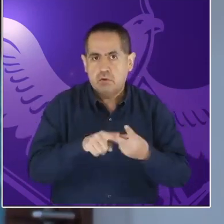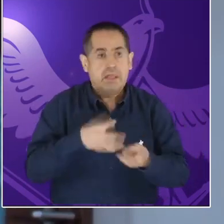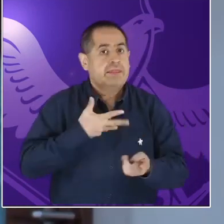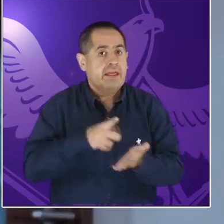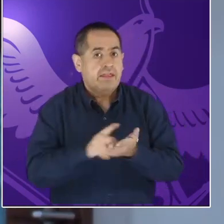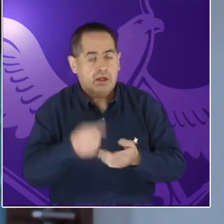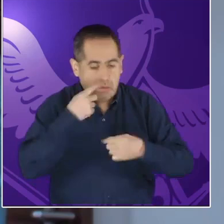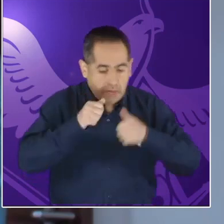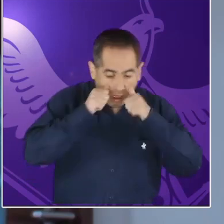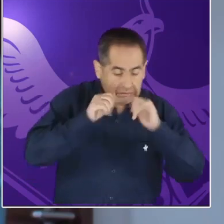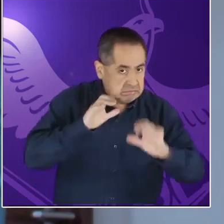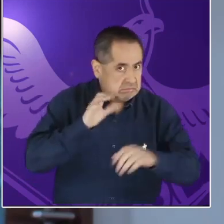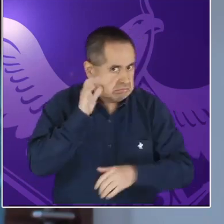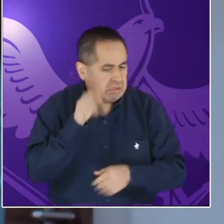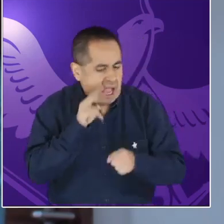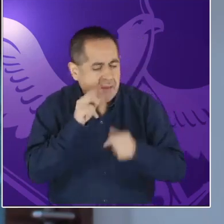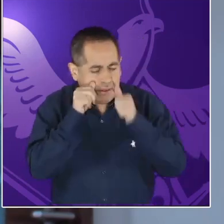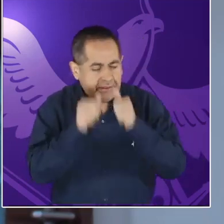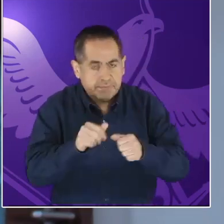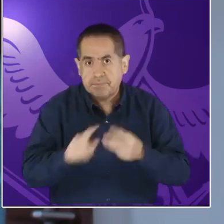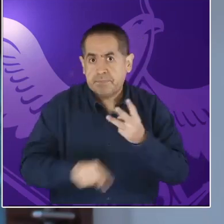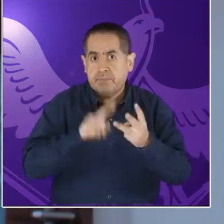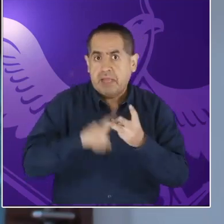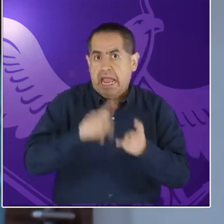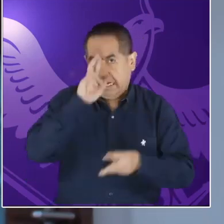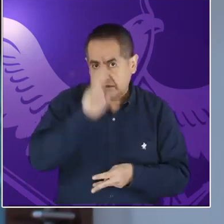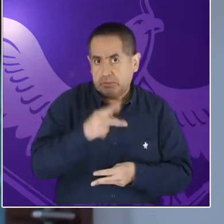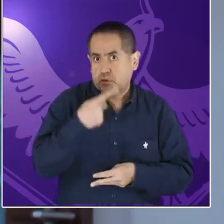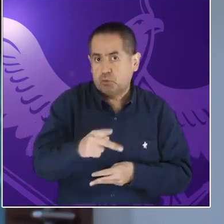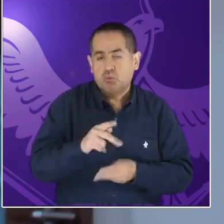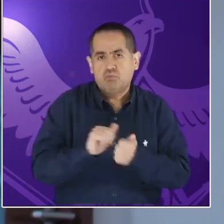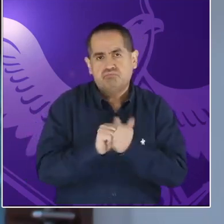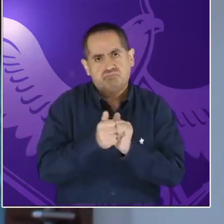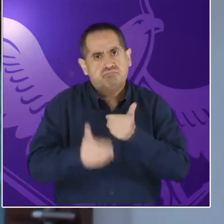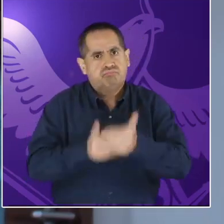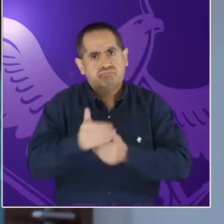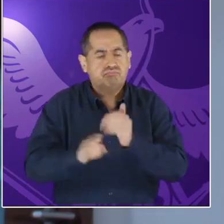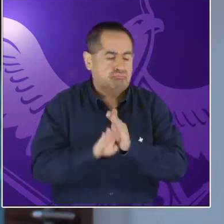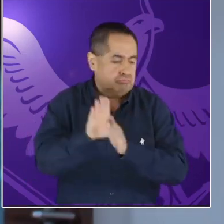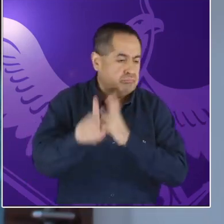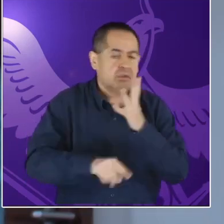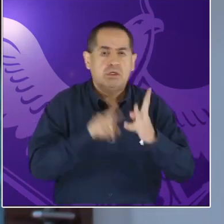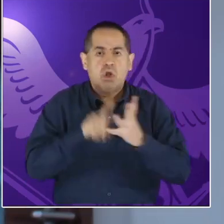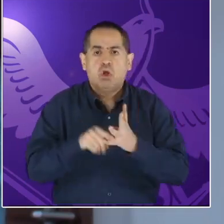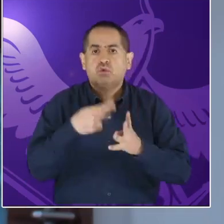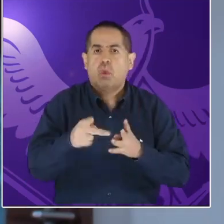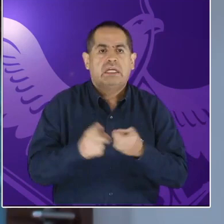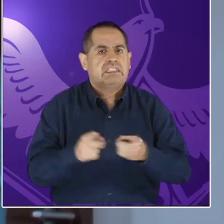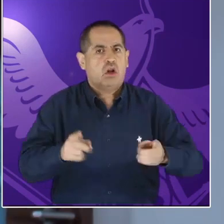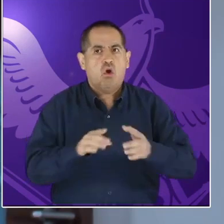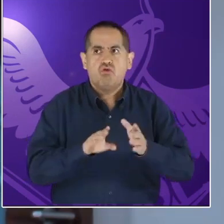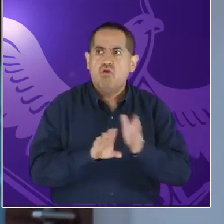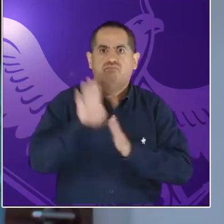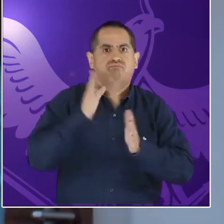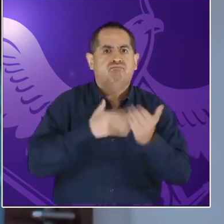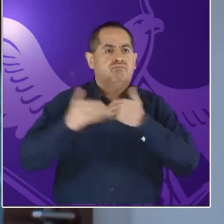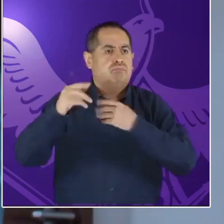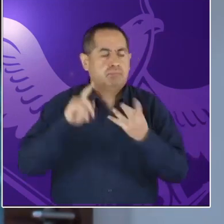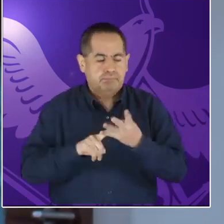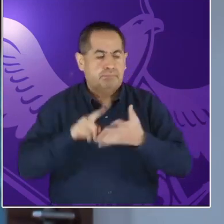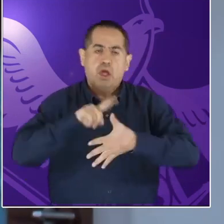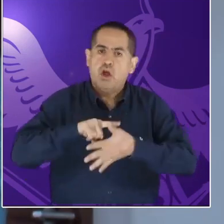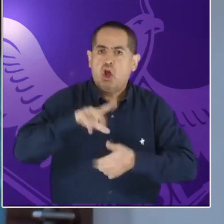su derecho a ser oído, el respeto, ¿no?, por su autonomía progresiva, la supervivencia